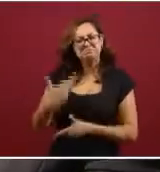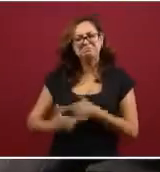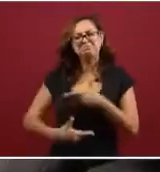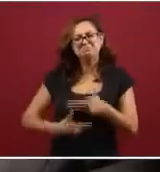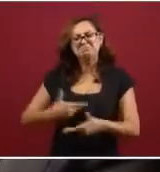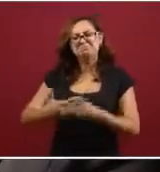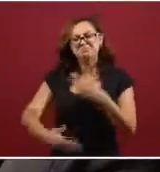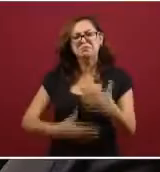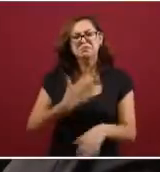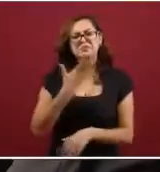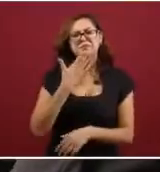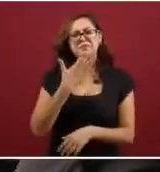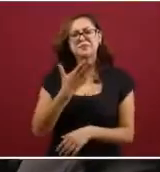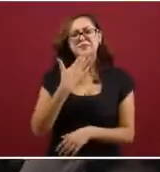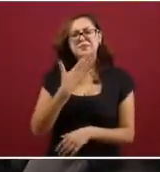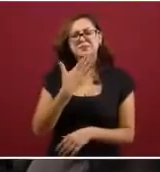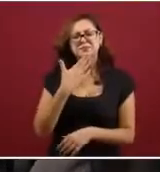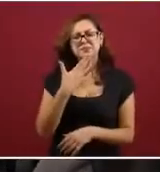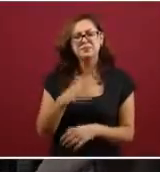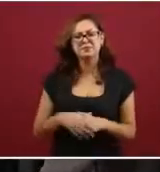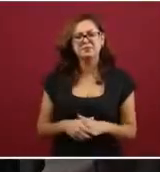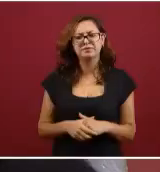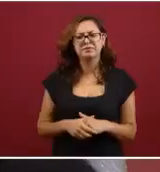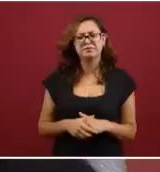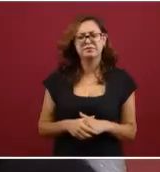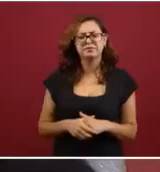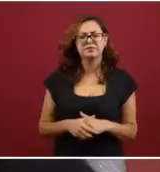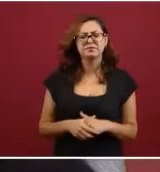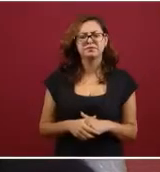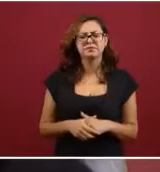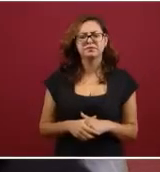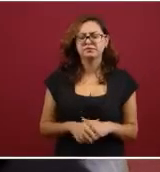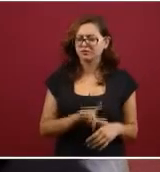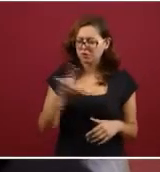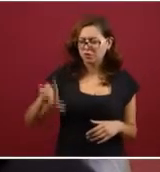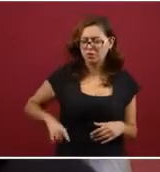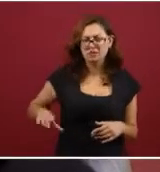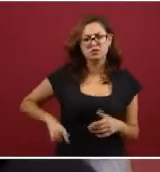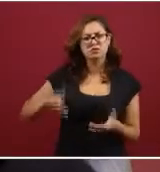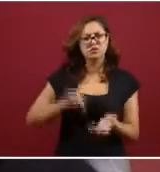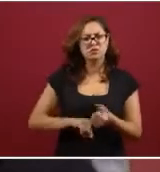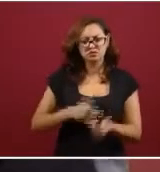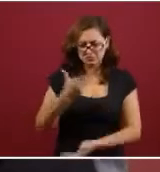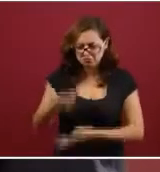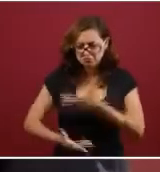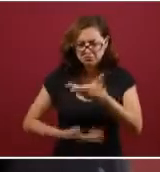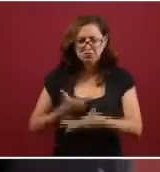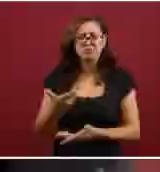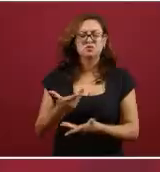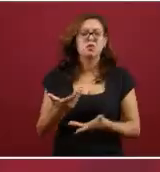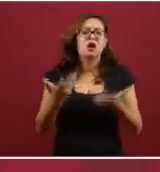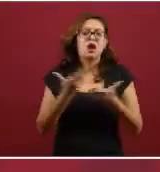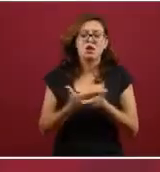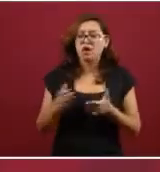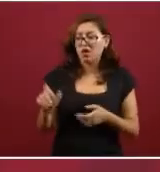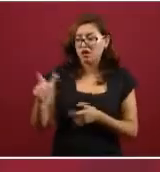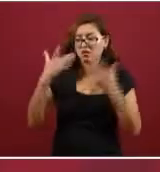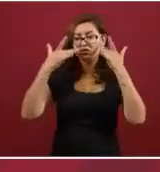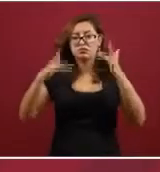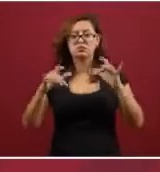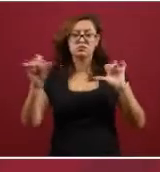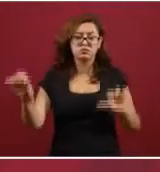hay muy buenos servidores públicos en el gobierno, el relevo